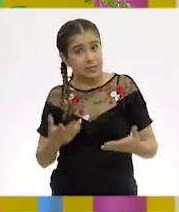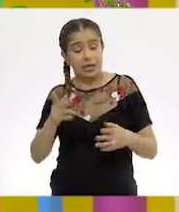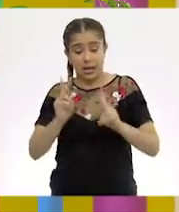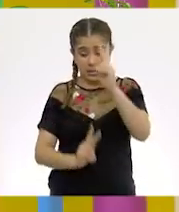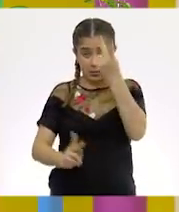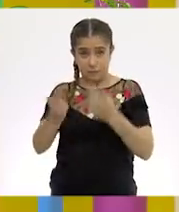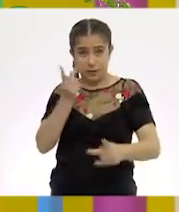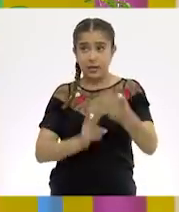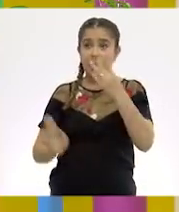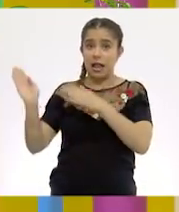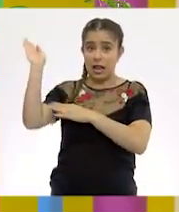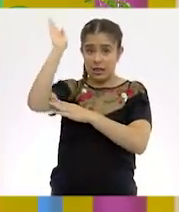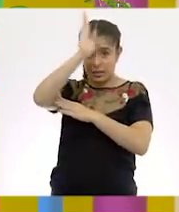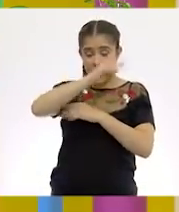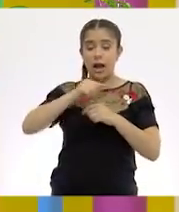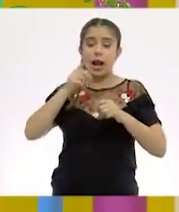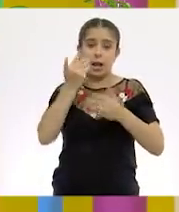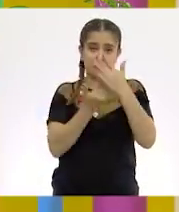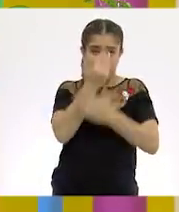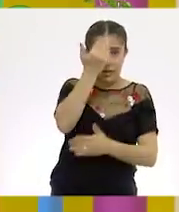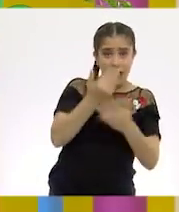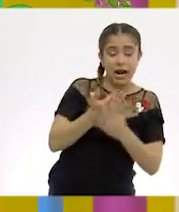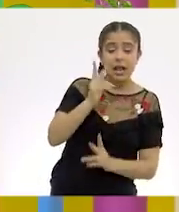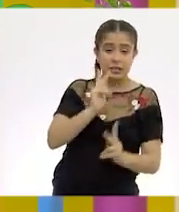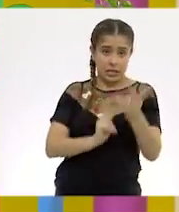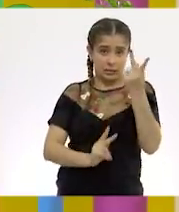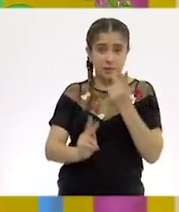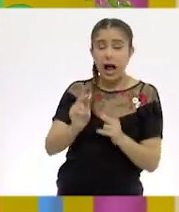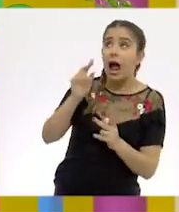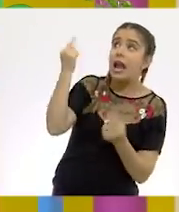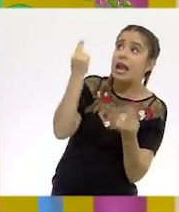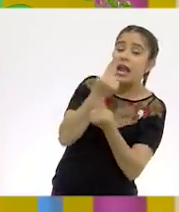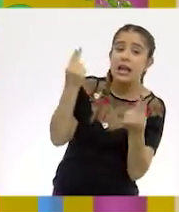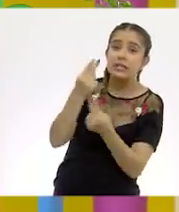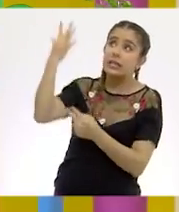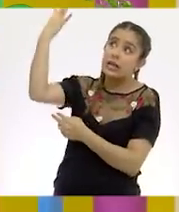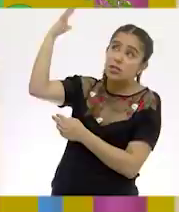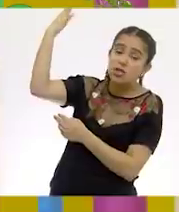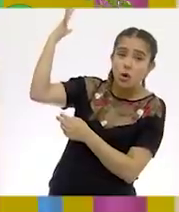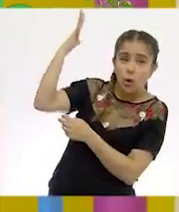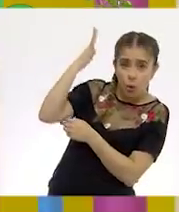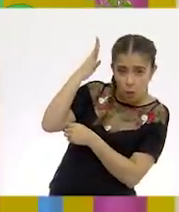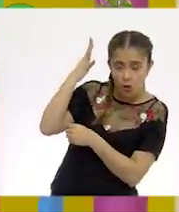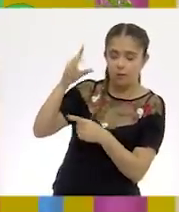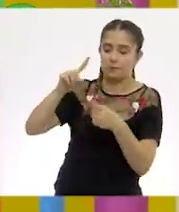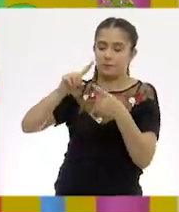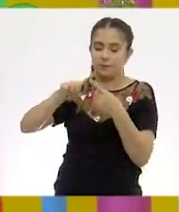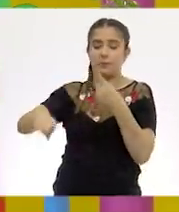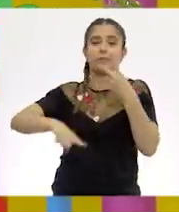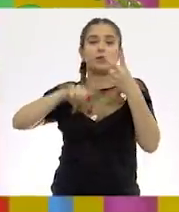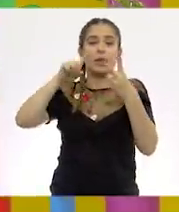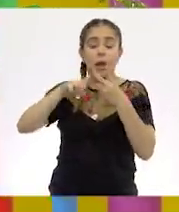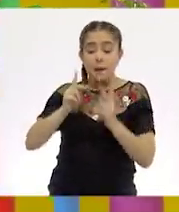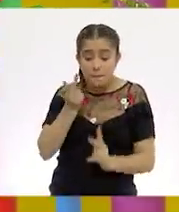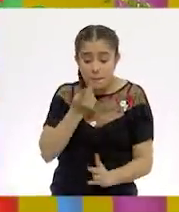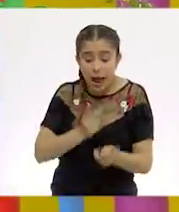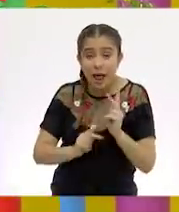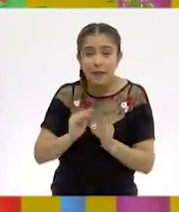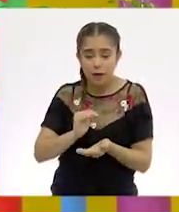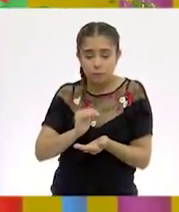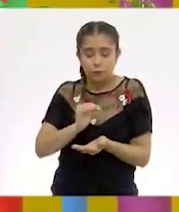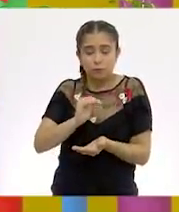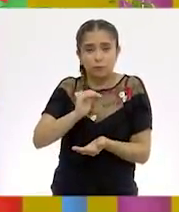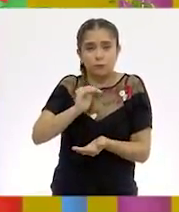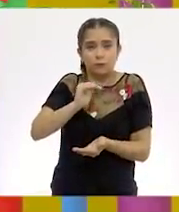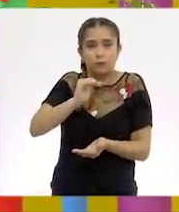día buscan los rayos del sol, porque son muy importantes. También vimos que las plantas están creciendo,